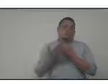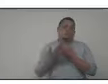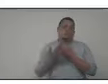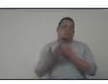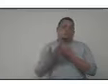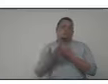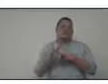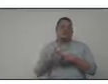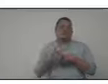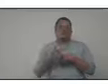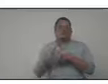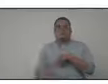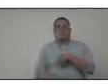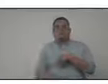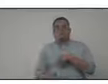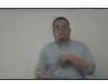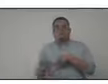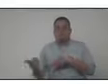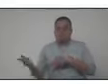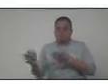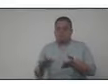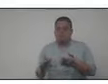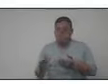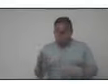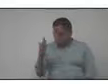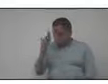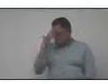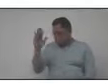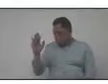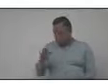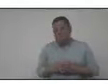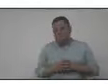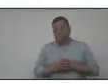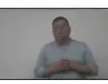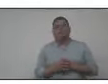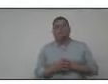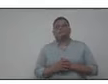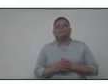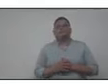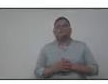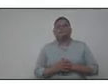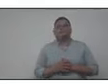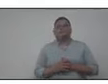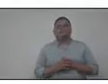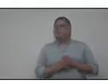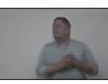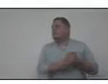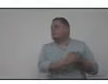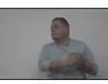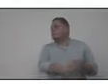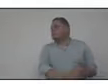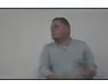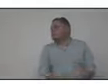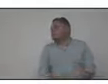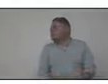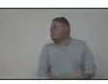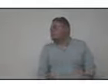avisaron solamente cuando fue su deceso. En el área de portabilidad, nosotros